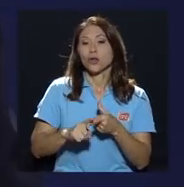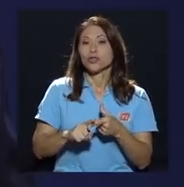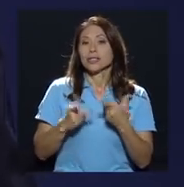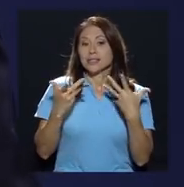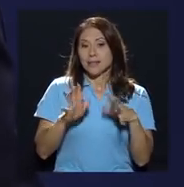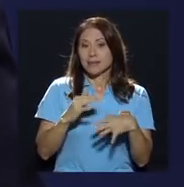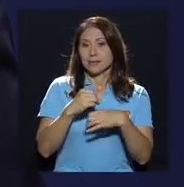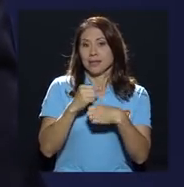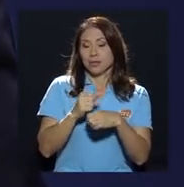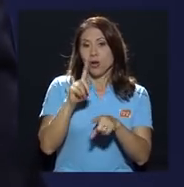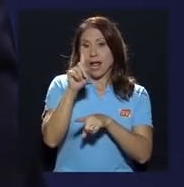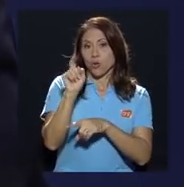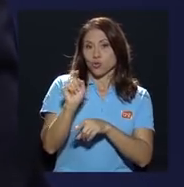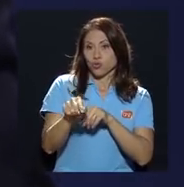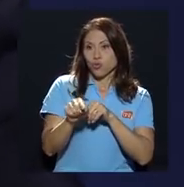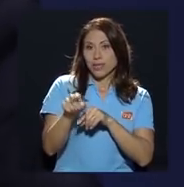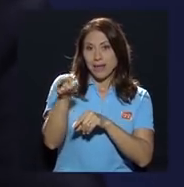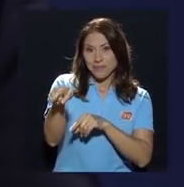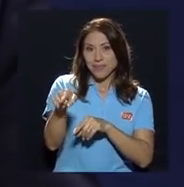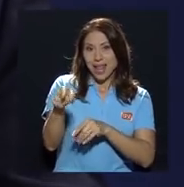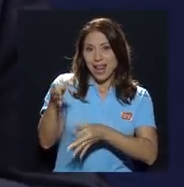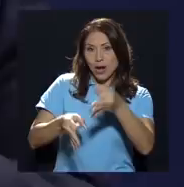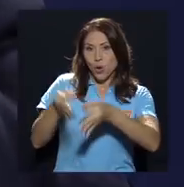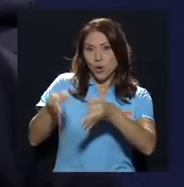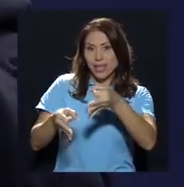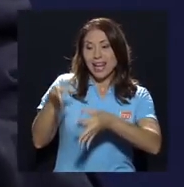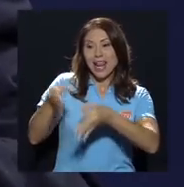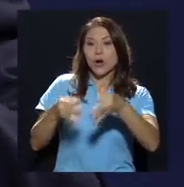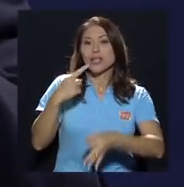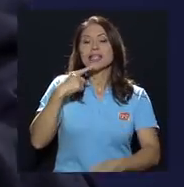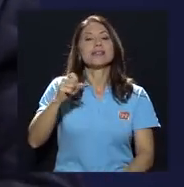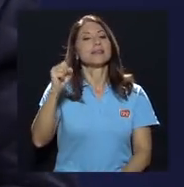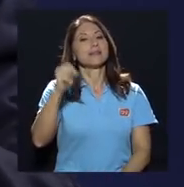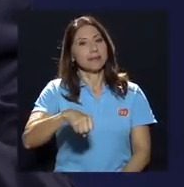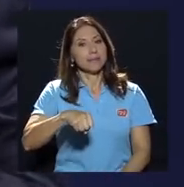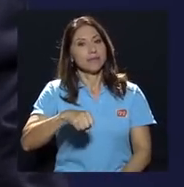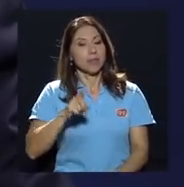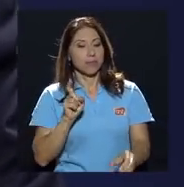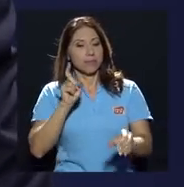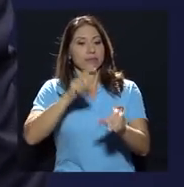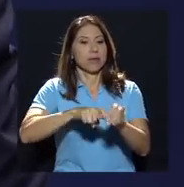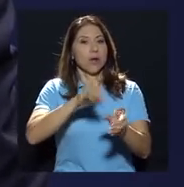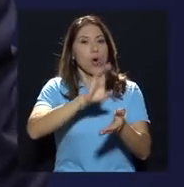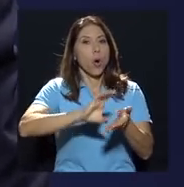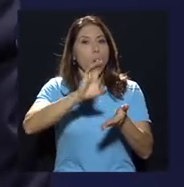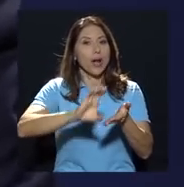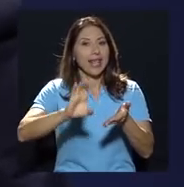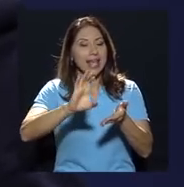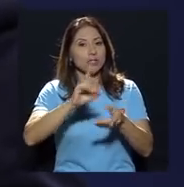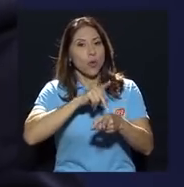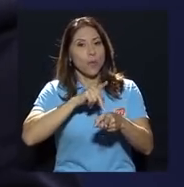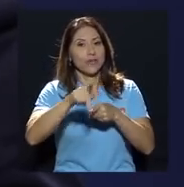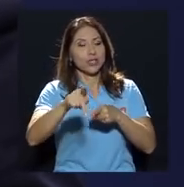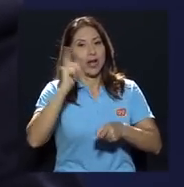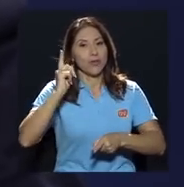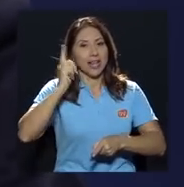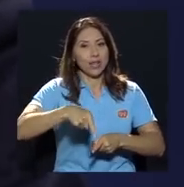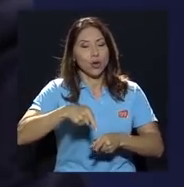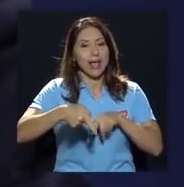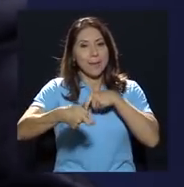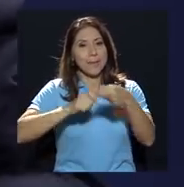viene la consulta a la corte y la corte dice si la colegiación obligatoria viola la libertad de